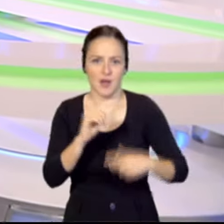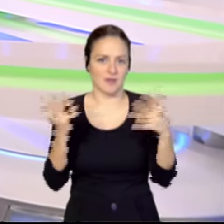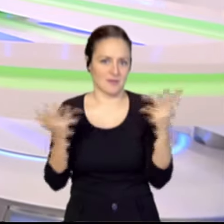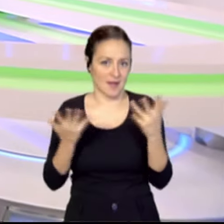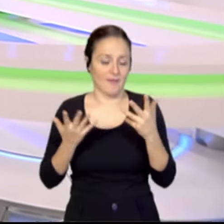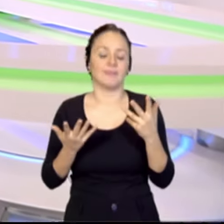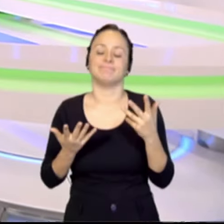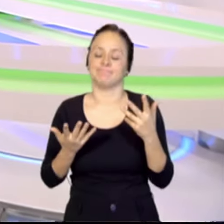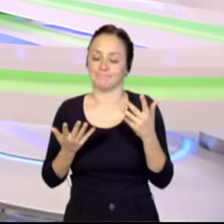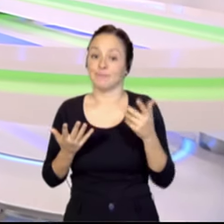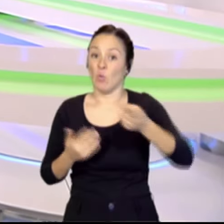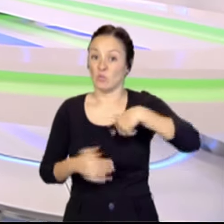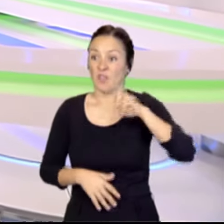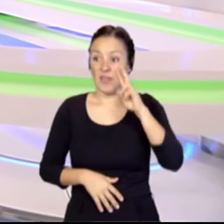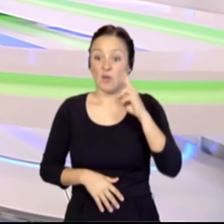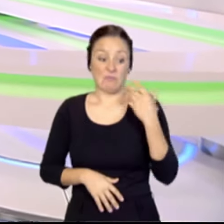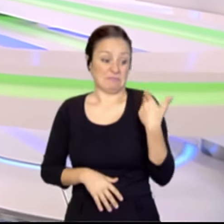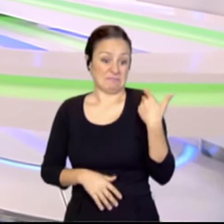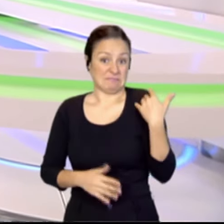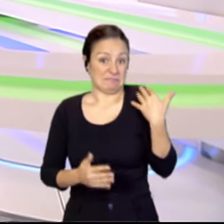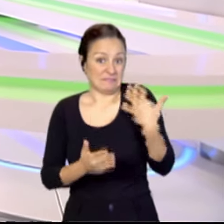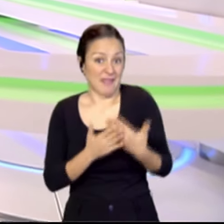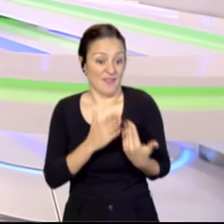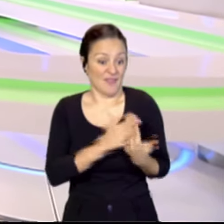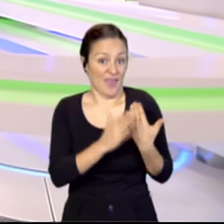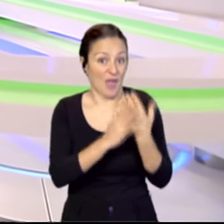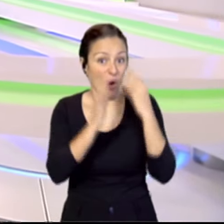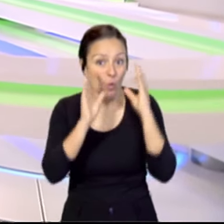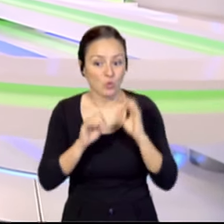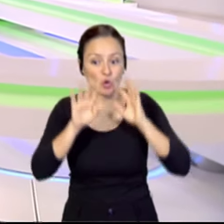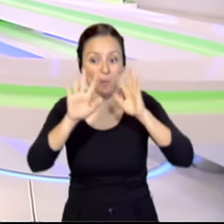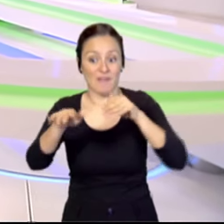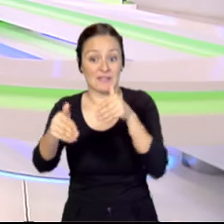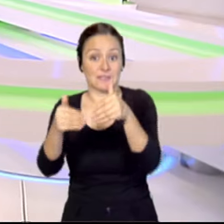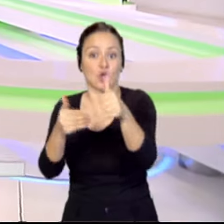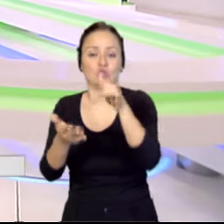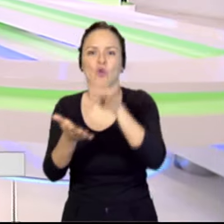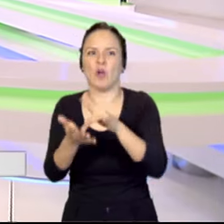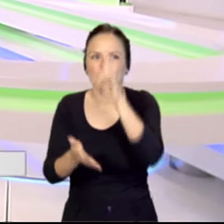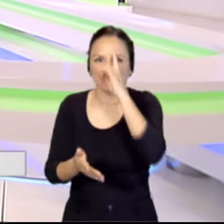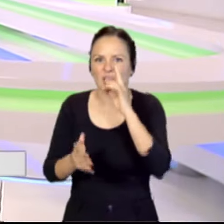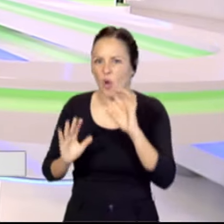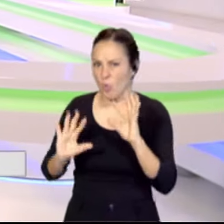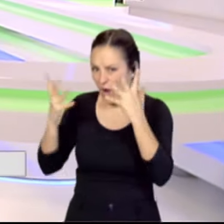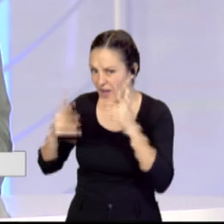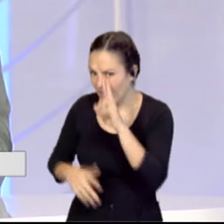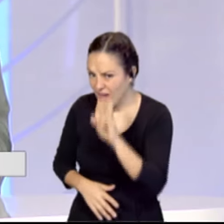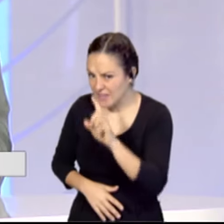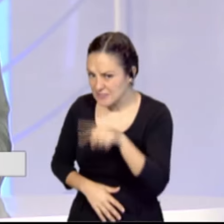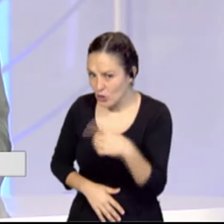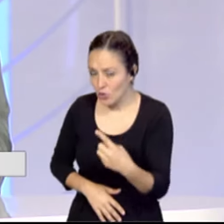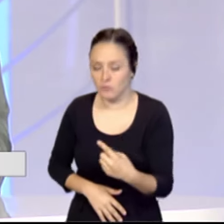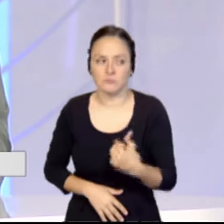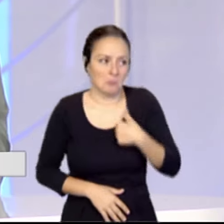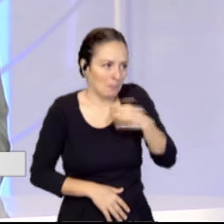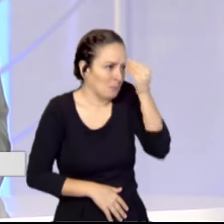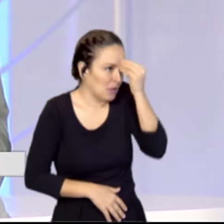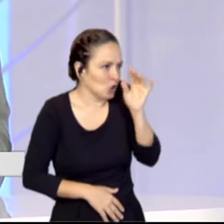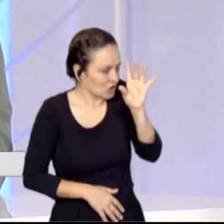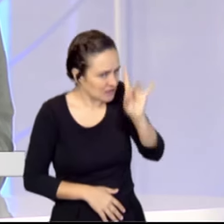estas últimas horas días previos a esas manifestaciones con esta huelga no sé si va a servir de algo chicha sí tiene que servir yo en ese